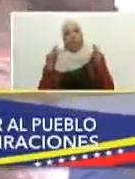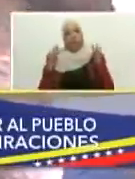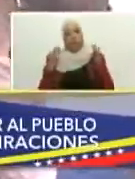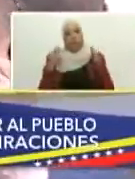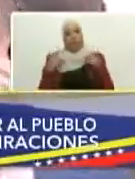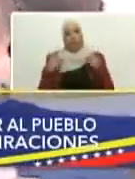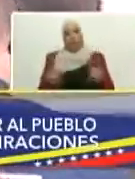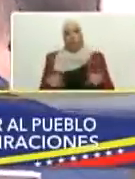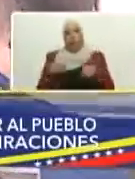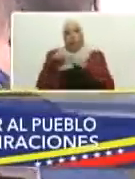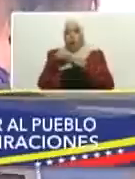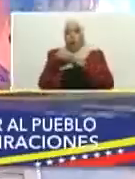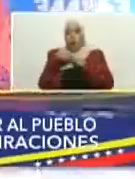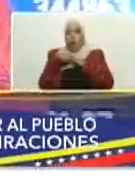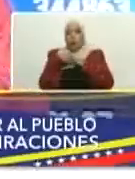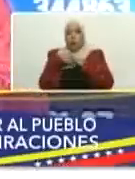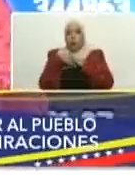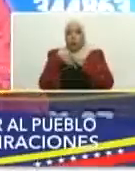humana.